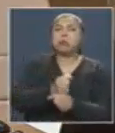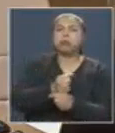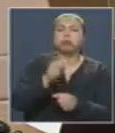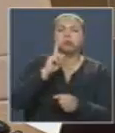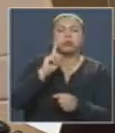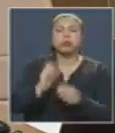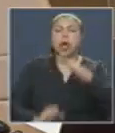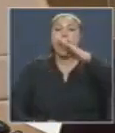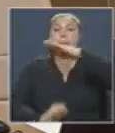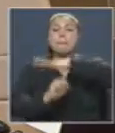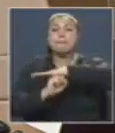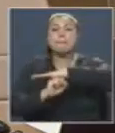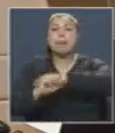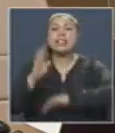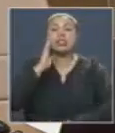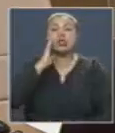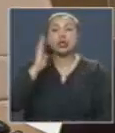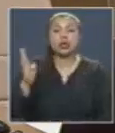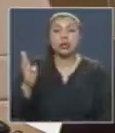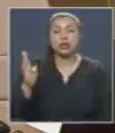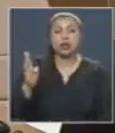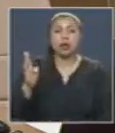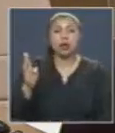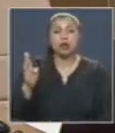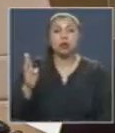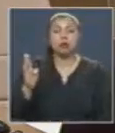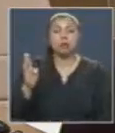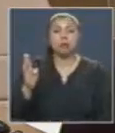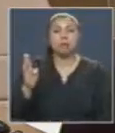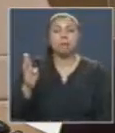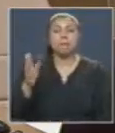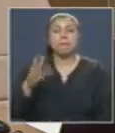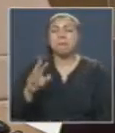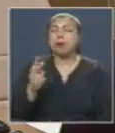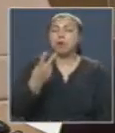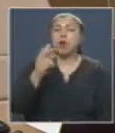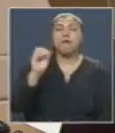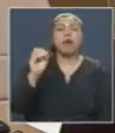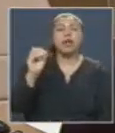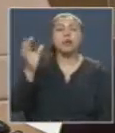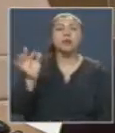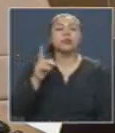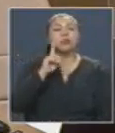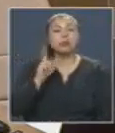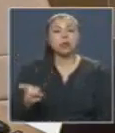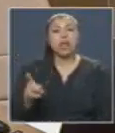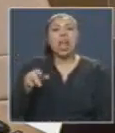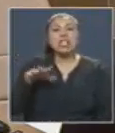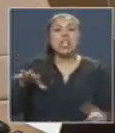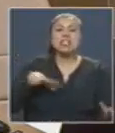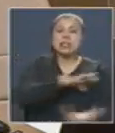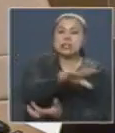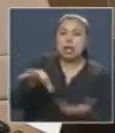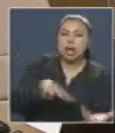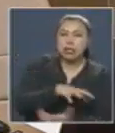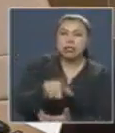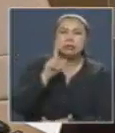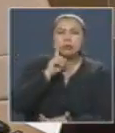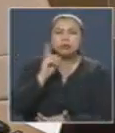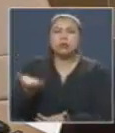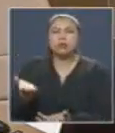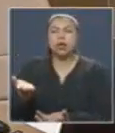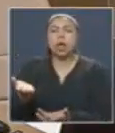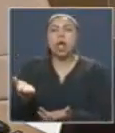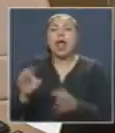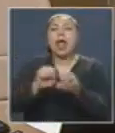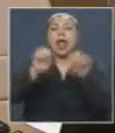el pilar solidario, alcanzan no más que el 20%. Y esa es la crisis de legitimidad que tiene